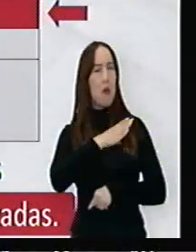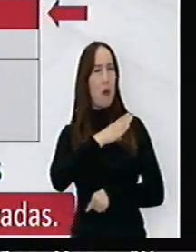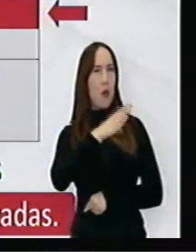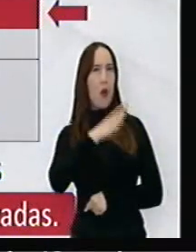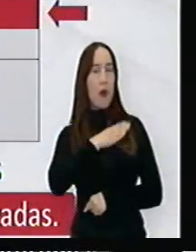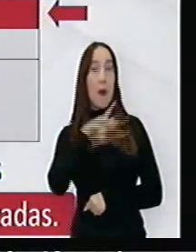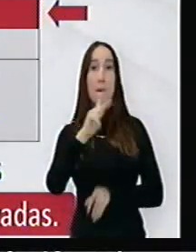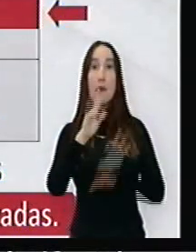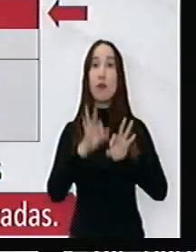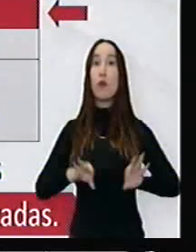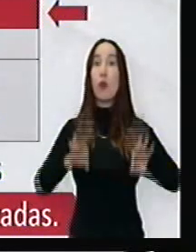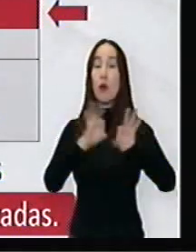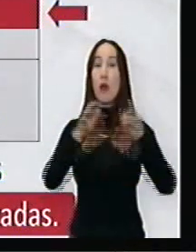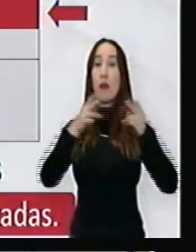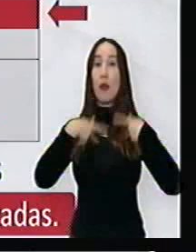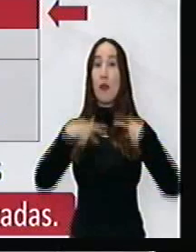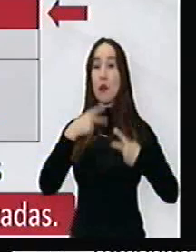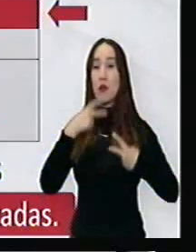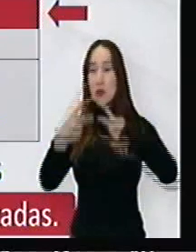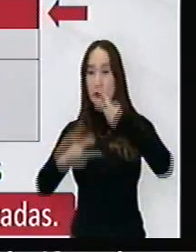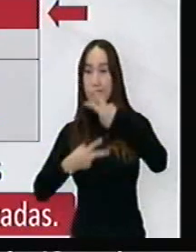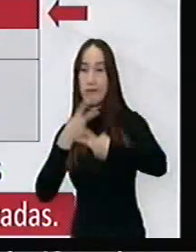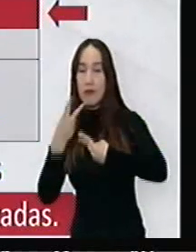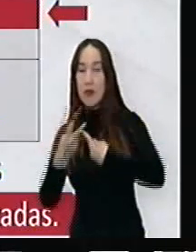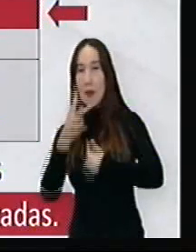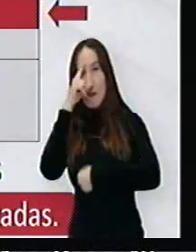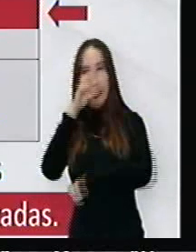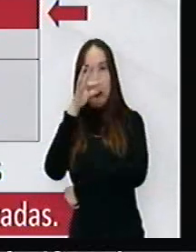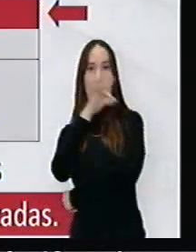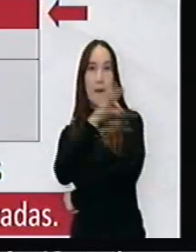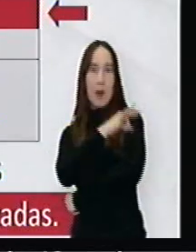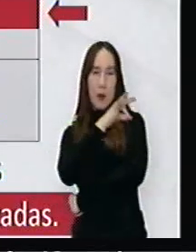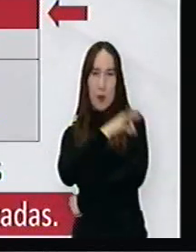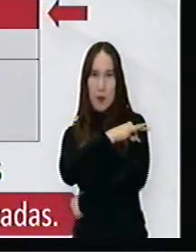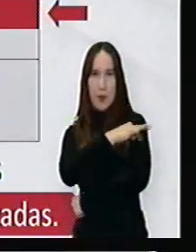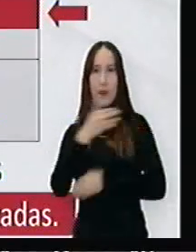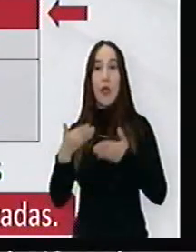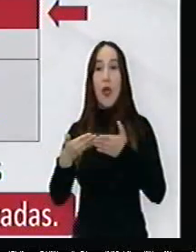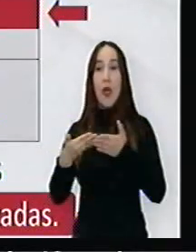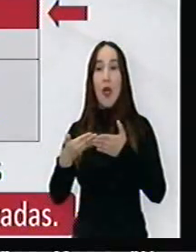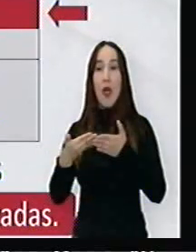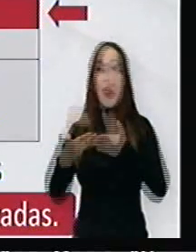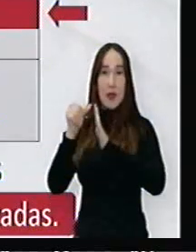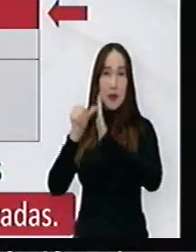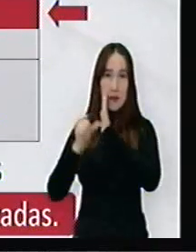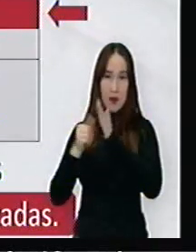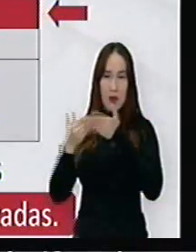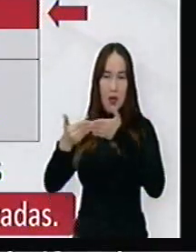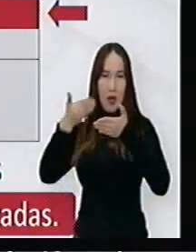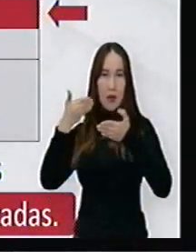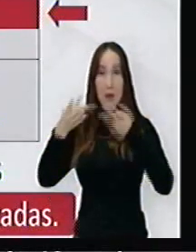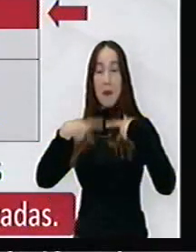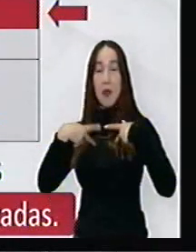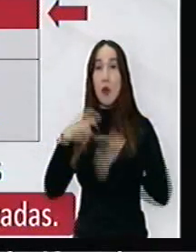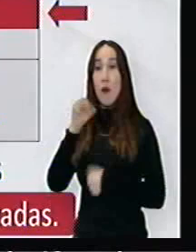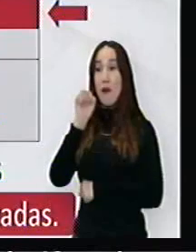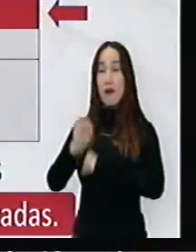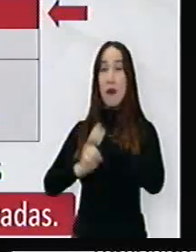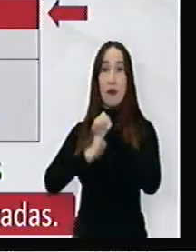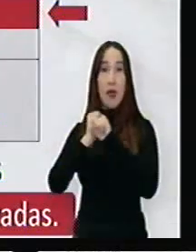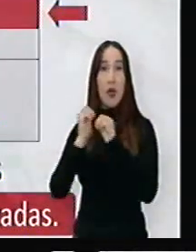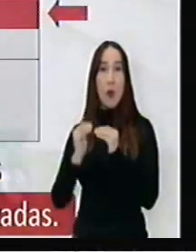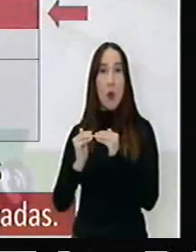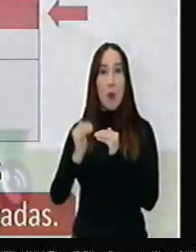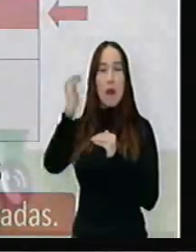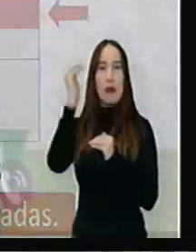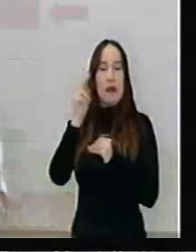la población acuda. En semanas pasadas, en meses pasados, la población de 60 y más años nos dio una gran